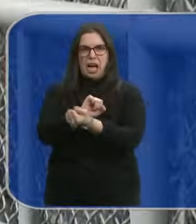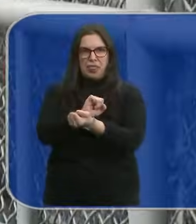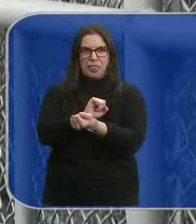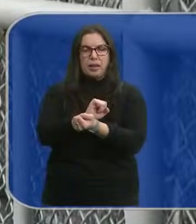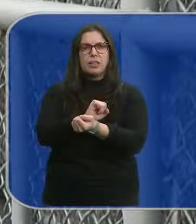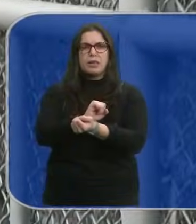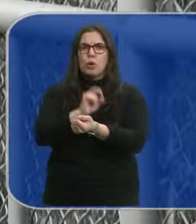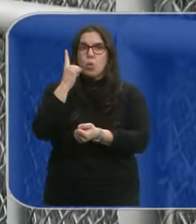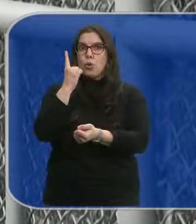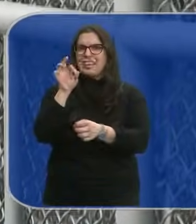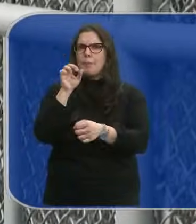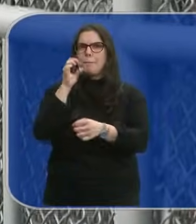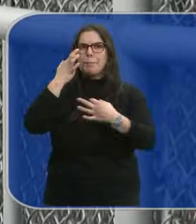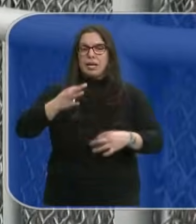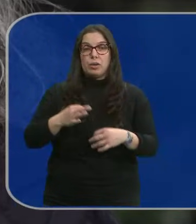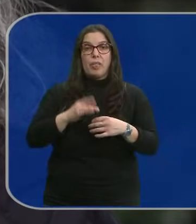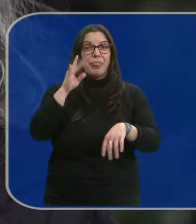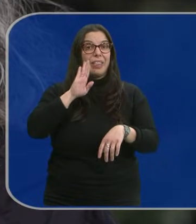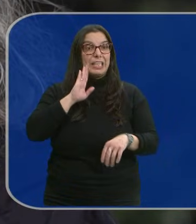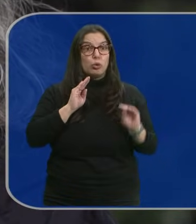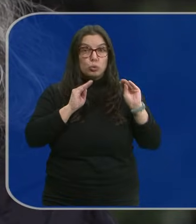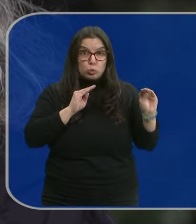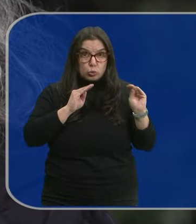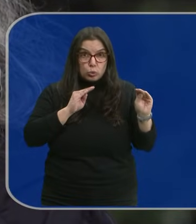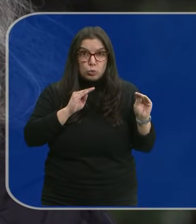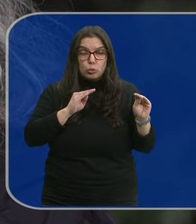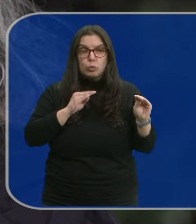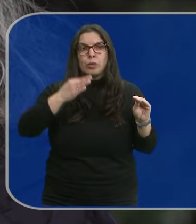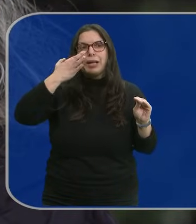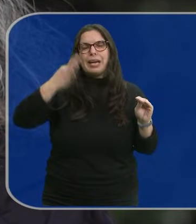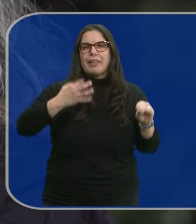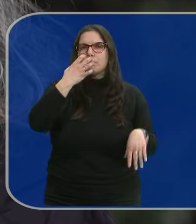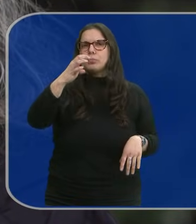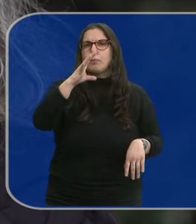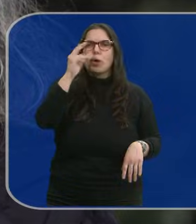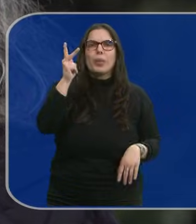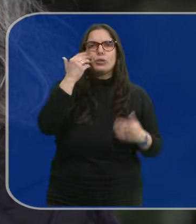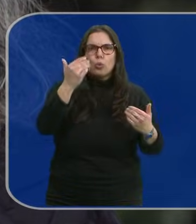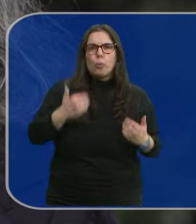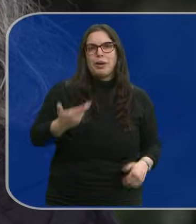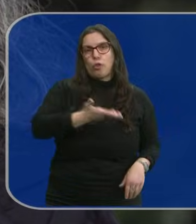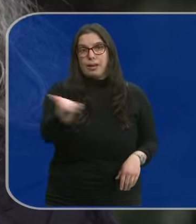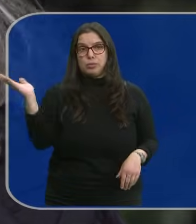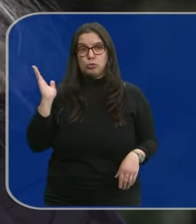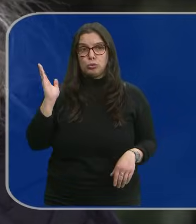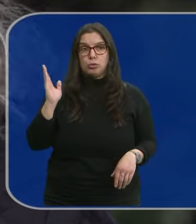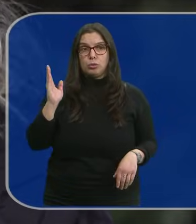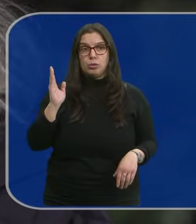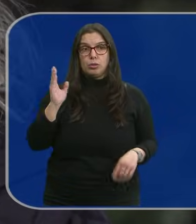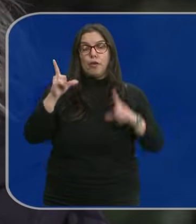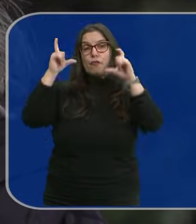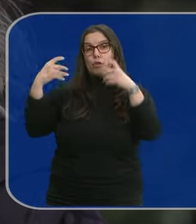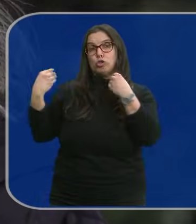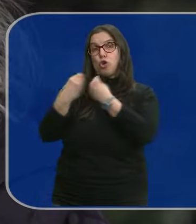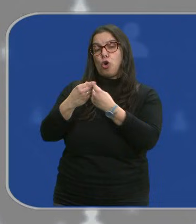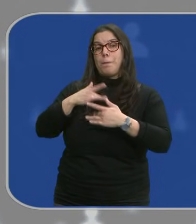más peligrosas del país. Todo el delito del doctor Jorge Yéspica, levantar la voz por los derechos humanos de los demás y tener una foto con